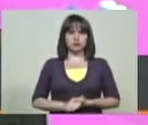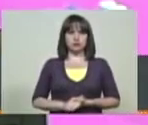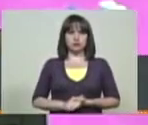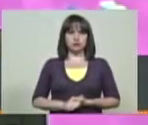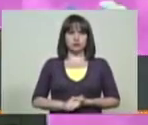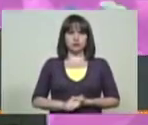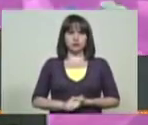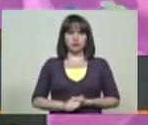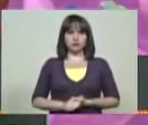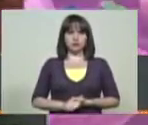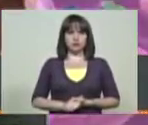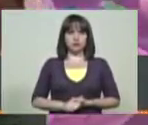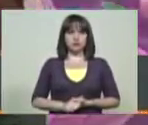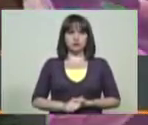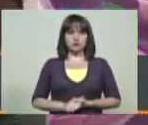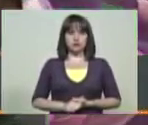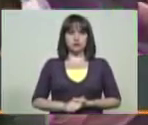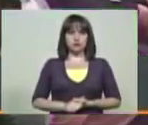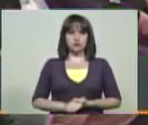y el gp